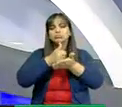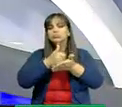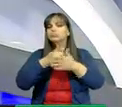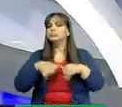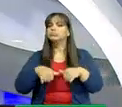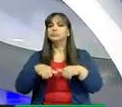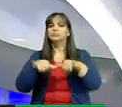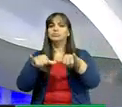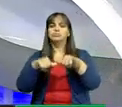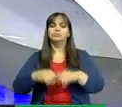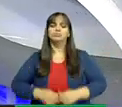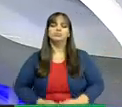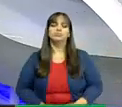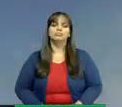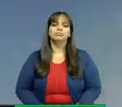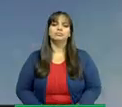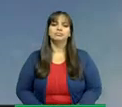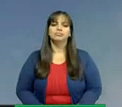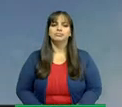recuperación.